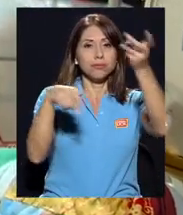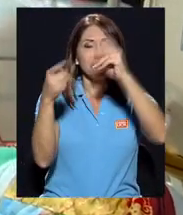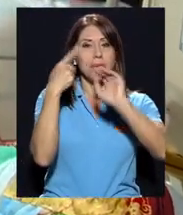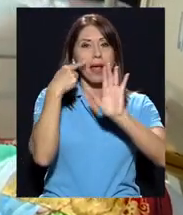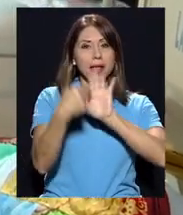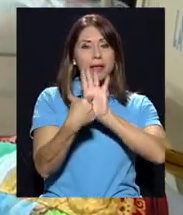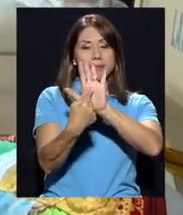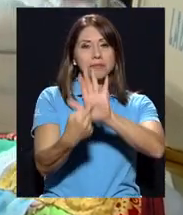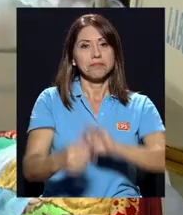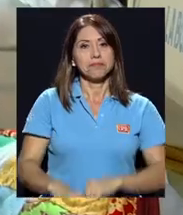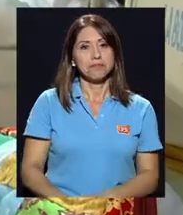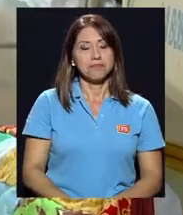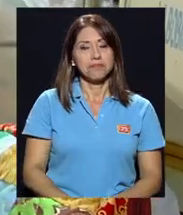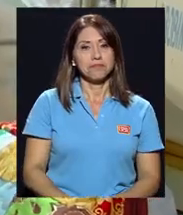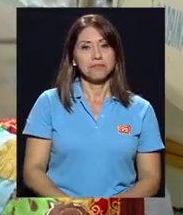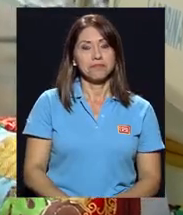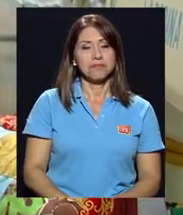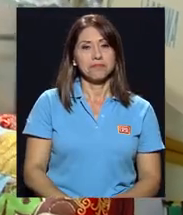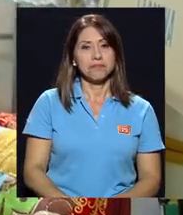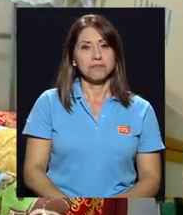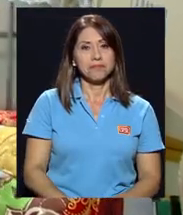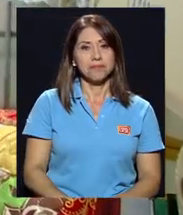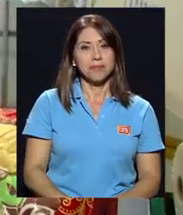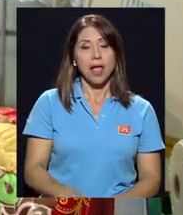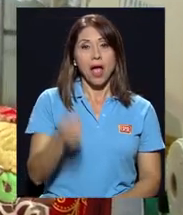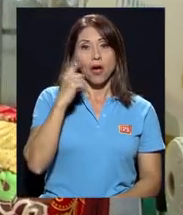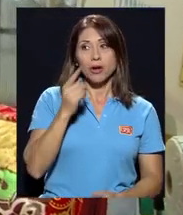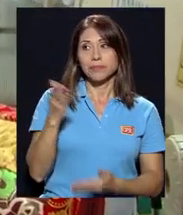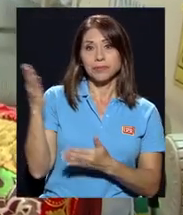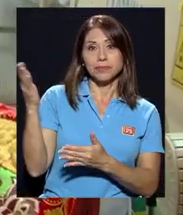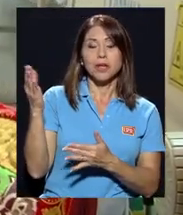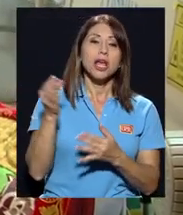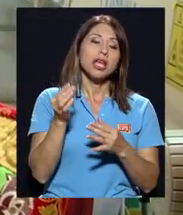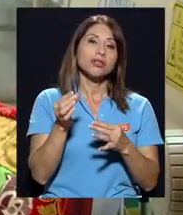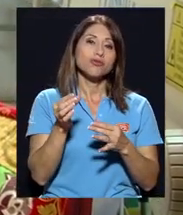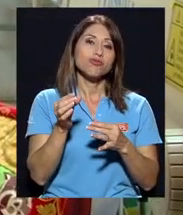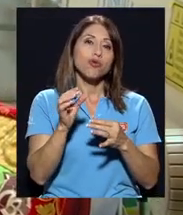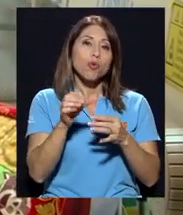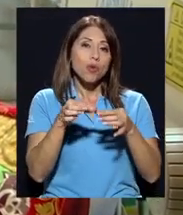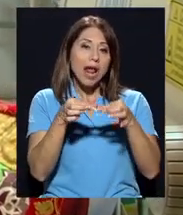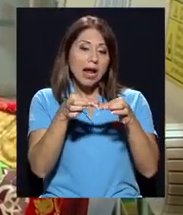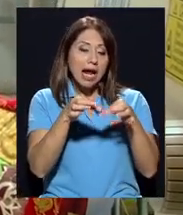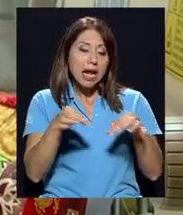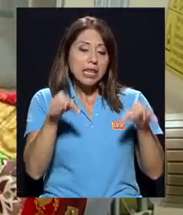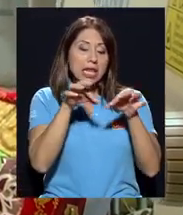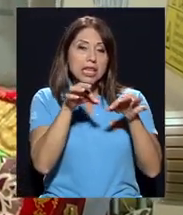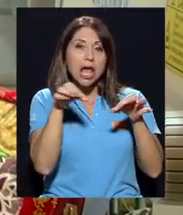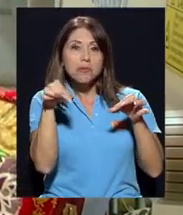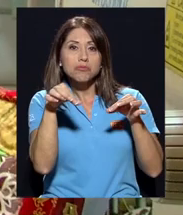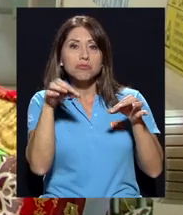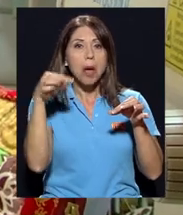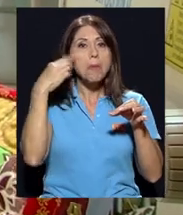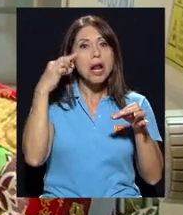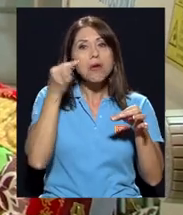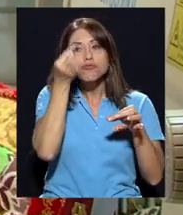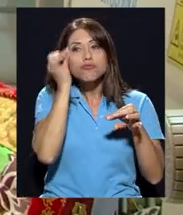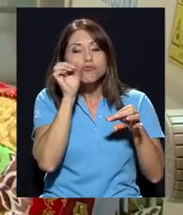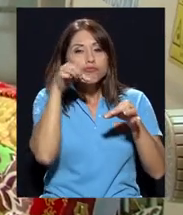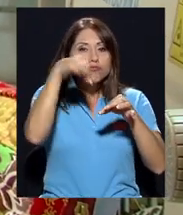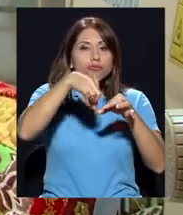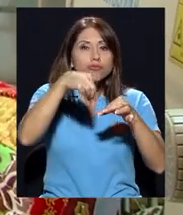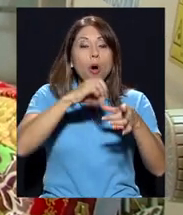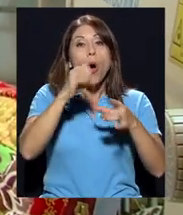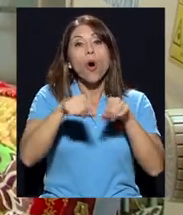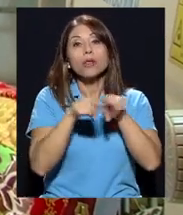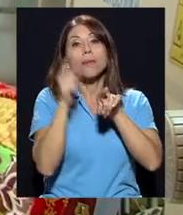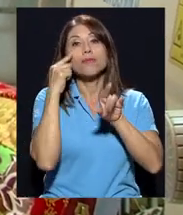¿Ve? Esta es una carterita que se puede utilizar como cosmetiquera o le puedes meter por acá